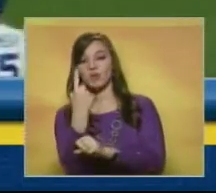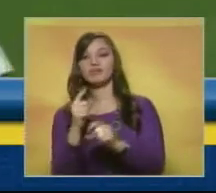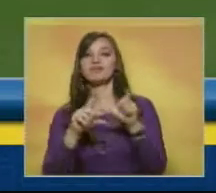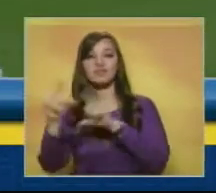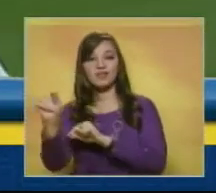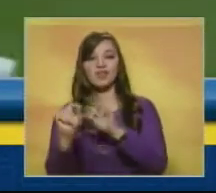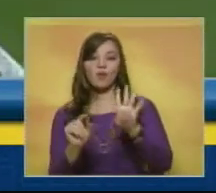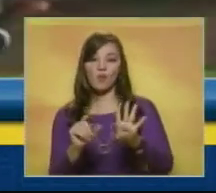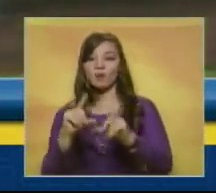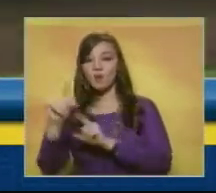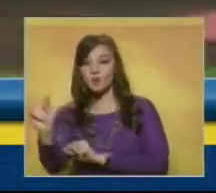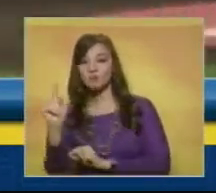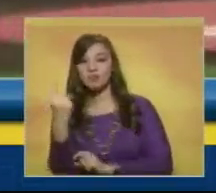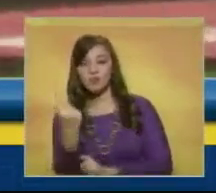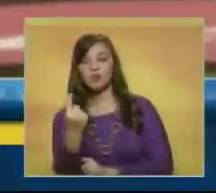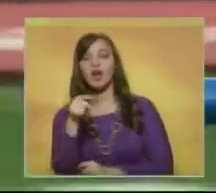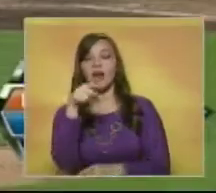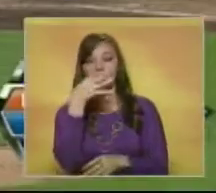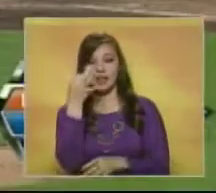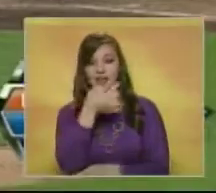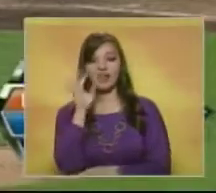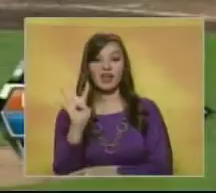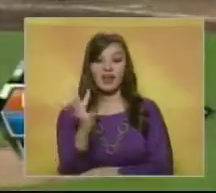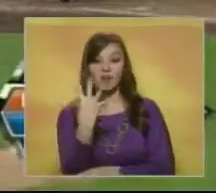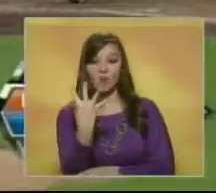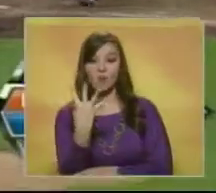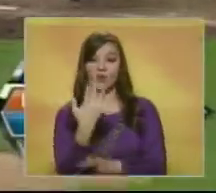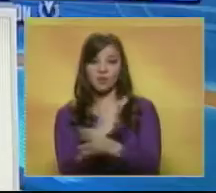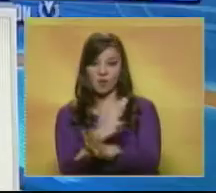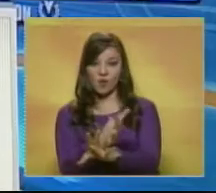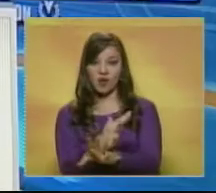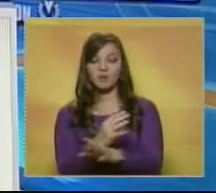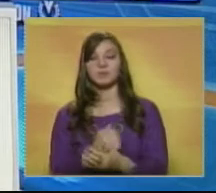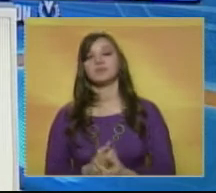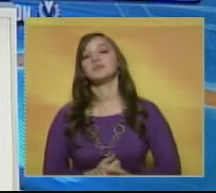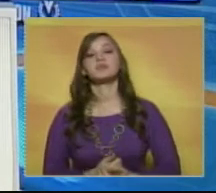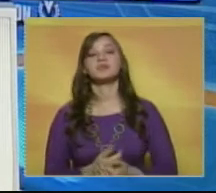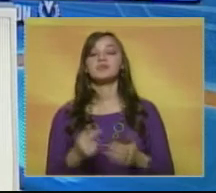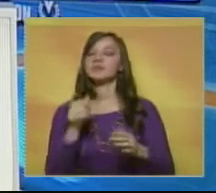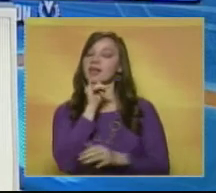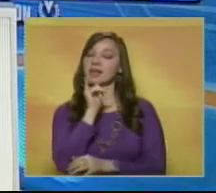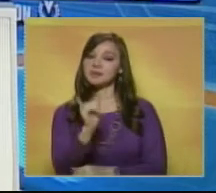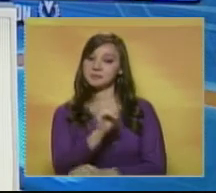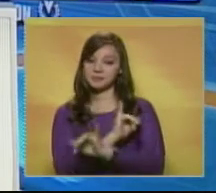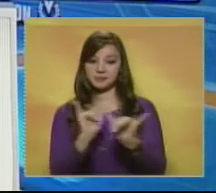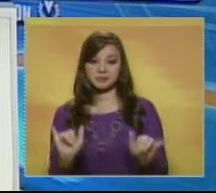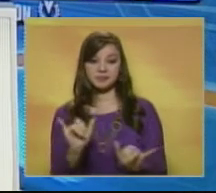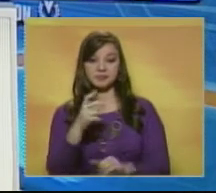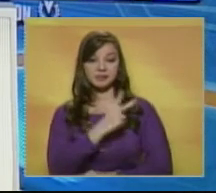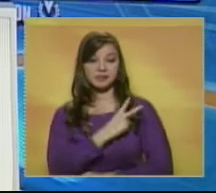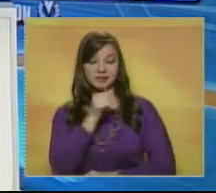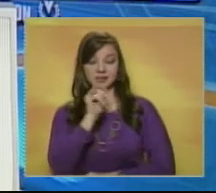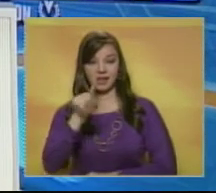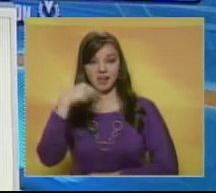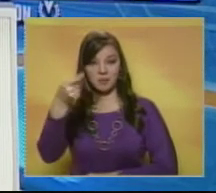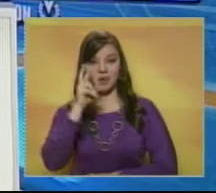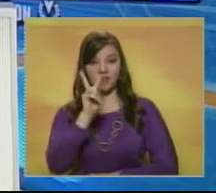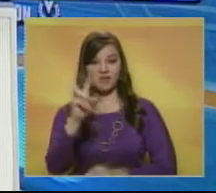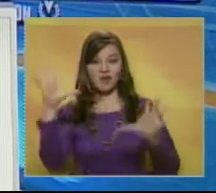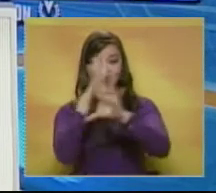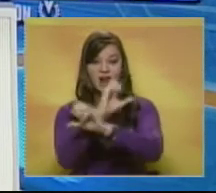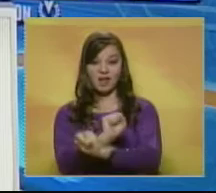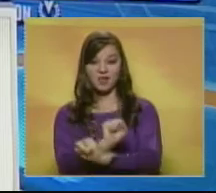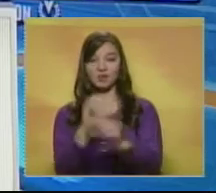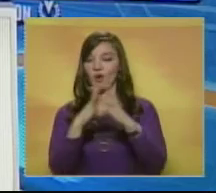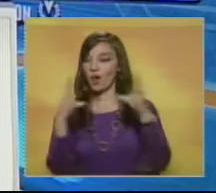3-1. Esta tarde se disputará el cuarto juego de la serie. Bien, hasta aquí la información deportiva en Noticiero Venevisión. Nos vemos en la emisión estelar